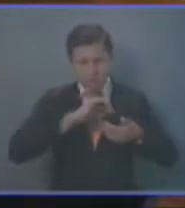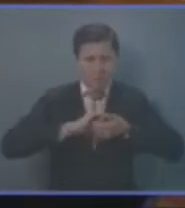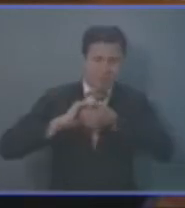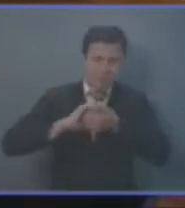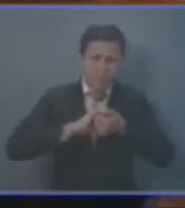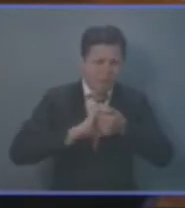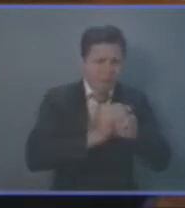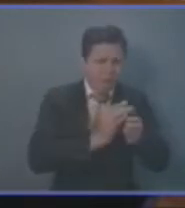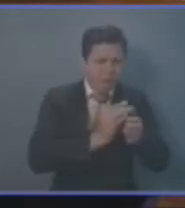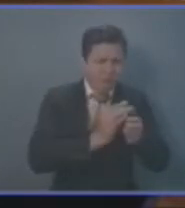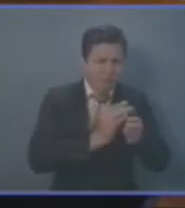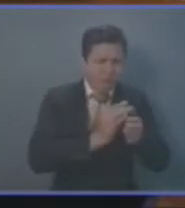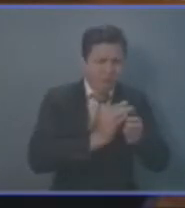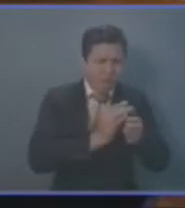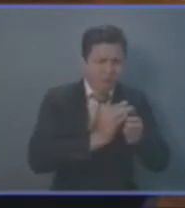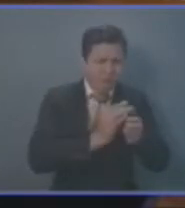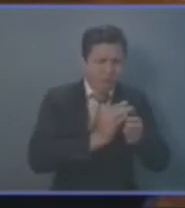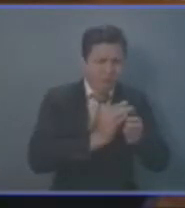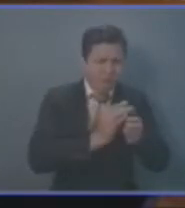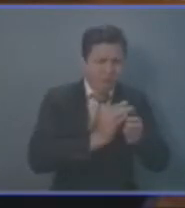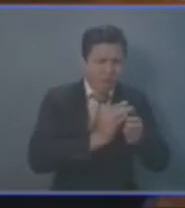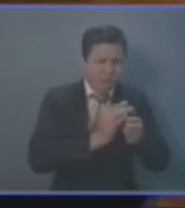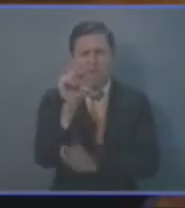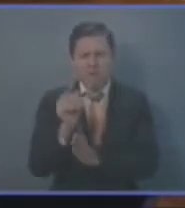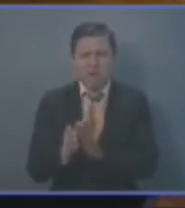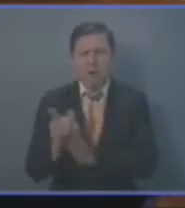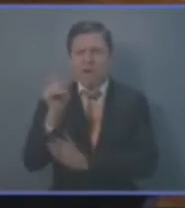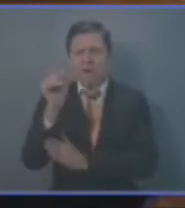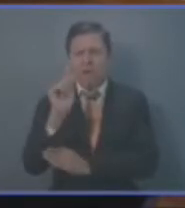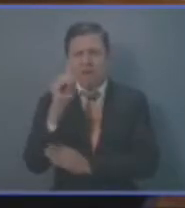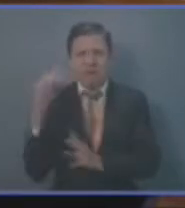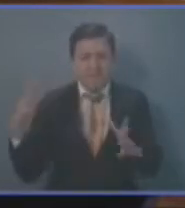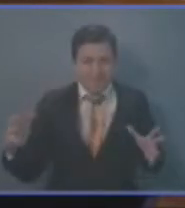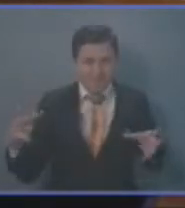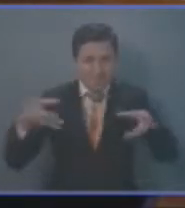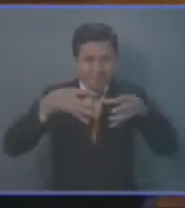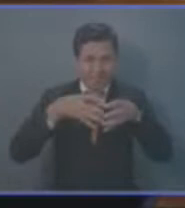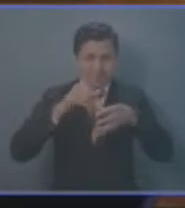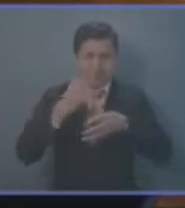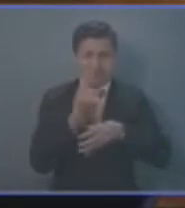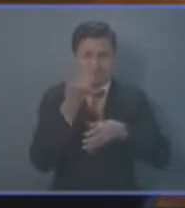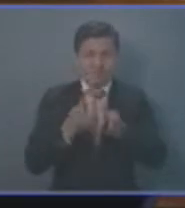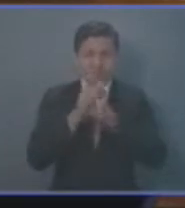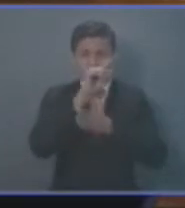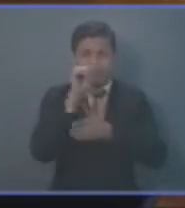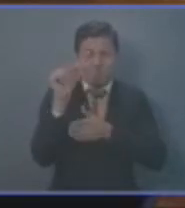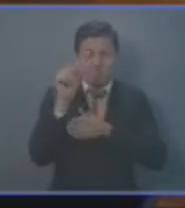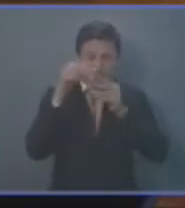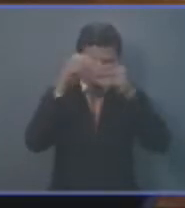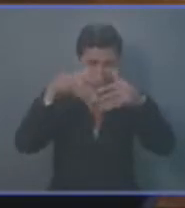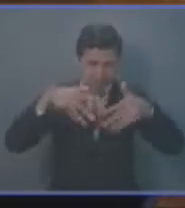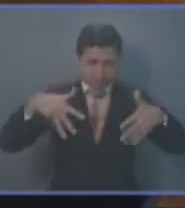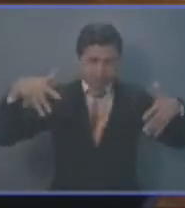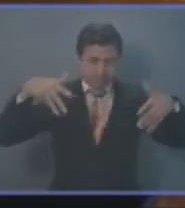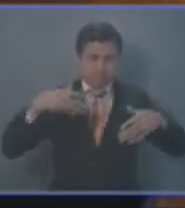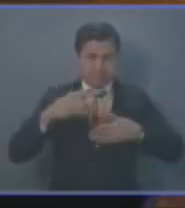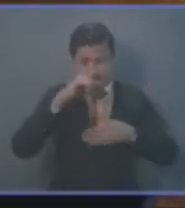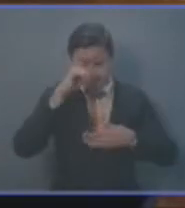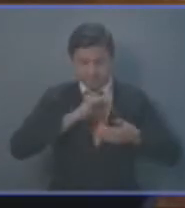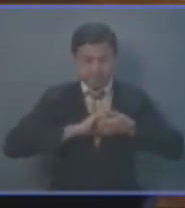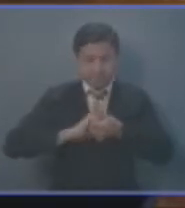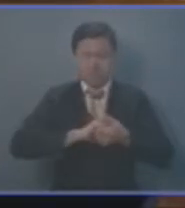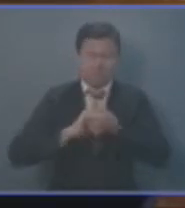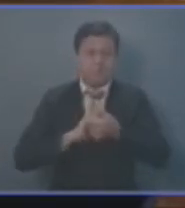de los integrantes y colaboradores del sistema. Capítulo 5, la intersectorialidad. Mecanismos